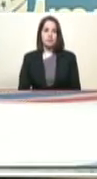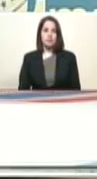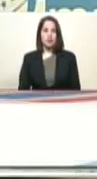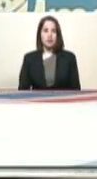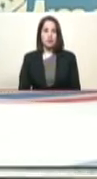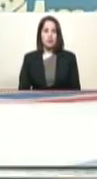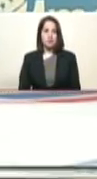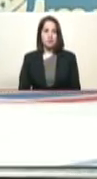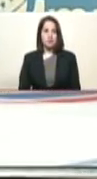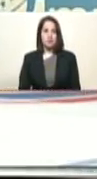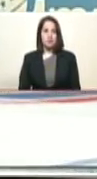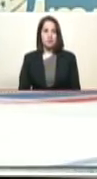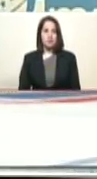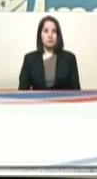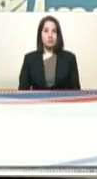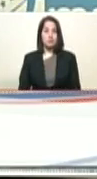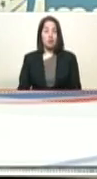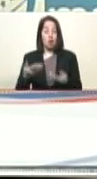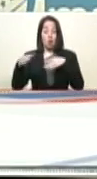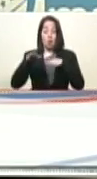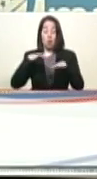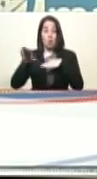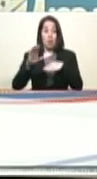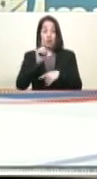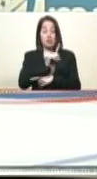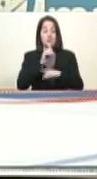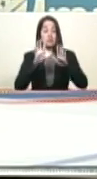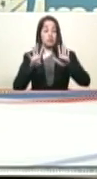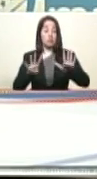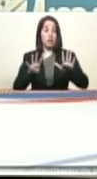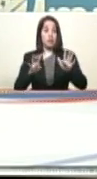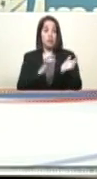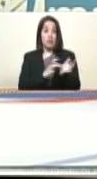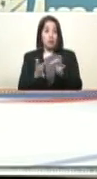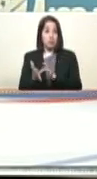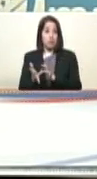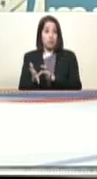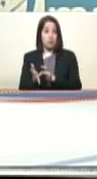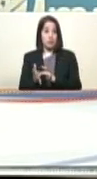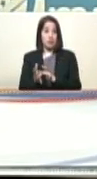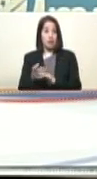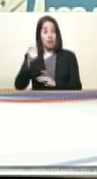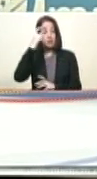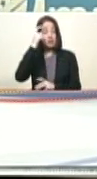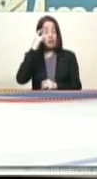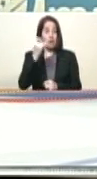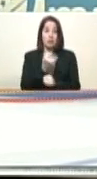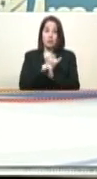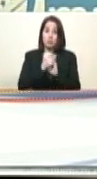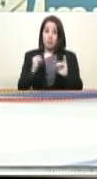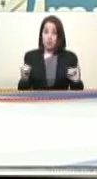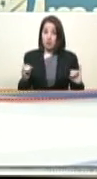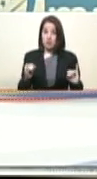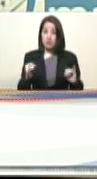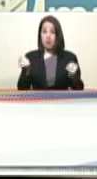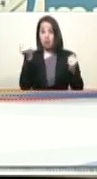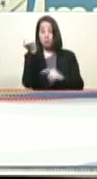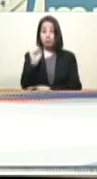próximo jueves 19 de abril, día de independencia, día de